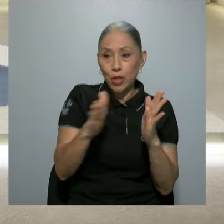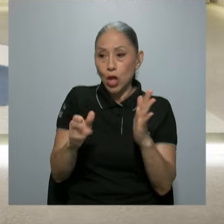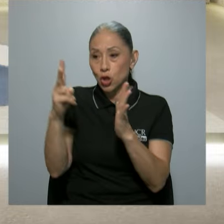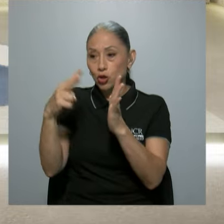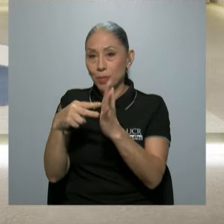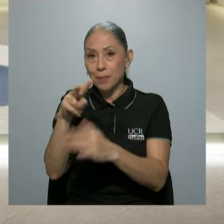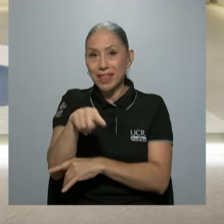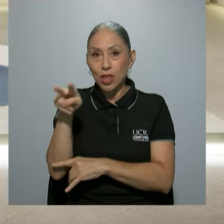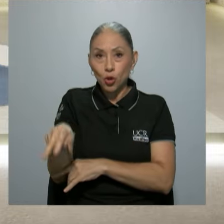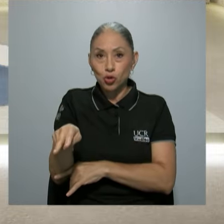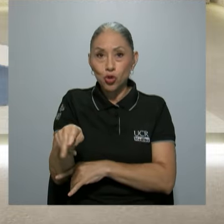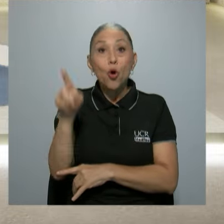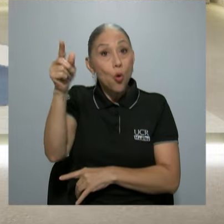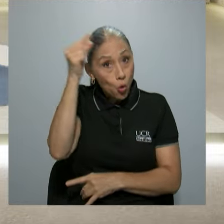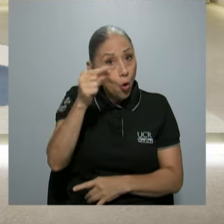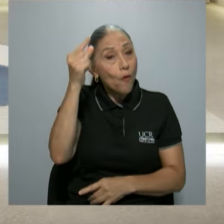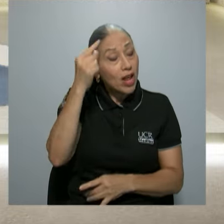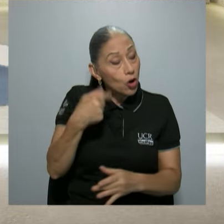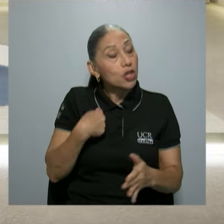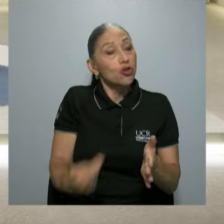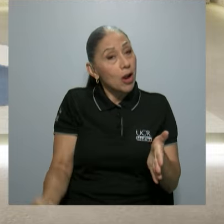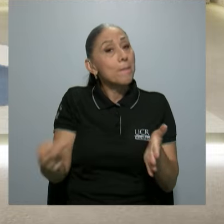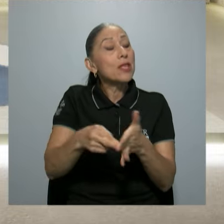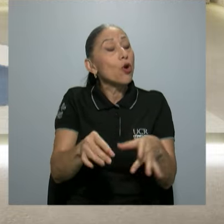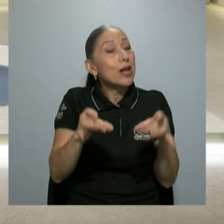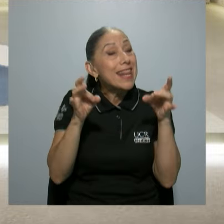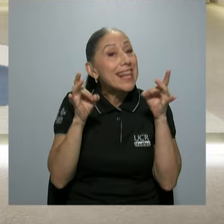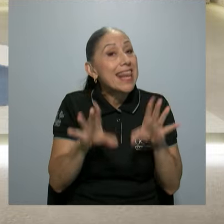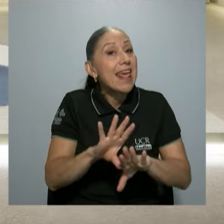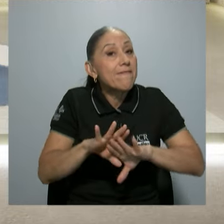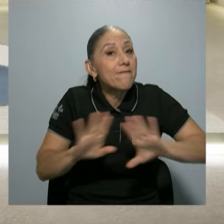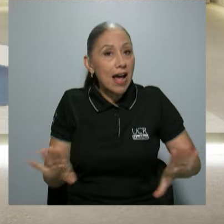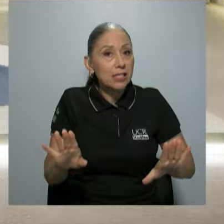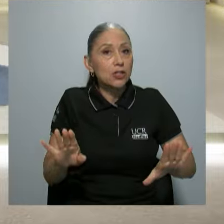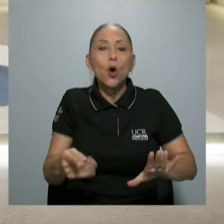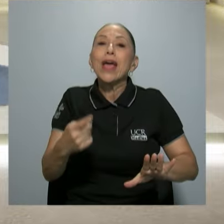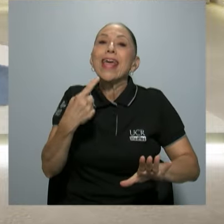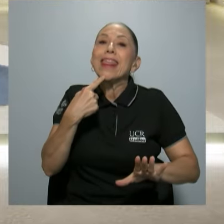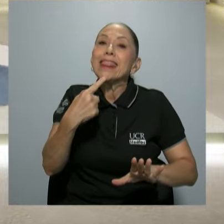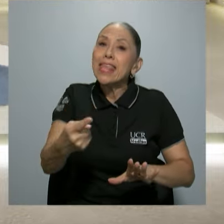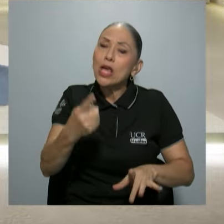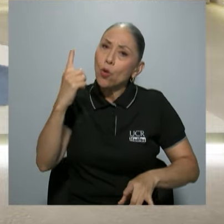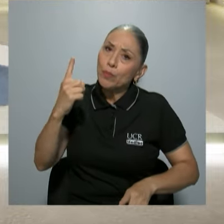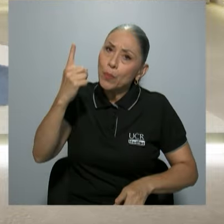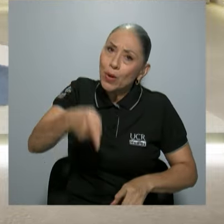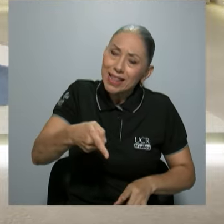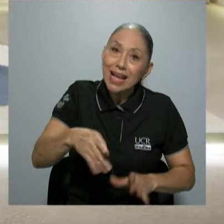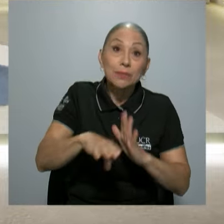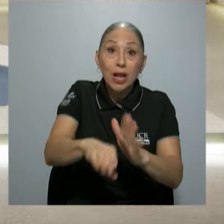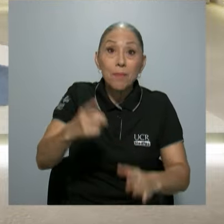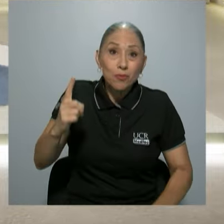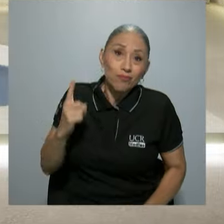repito, nefasto, asumió políticas como imponer un impuesto que